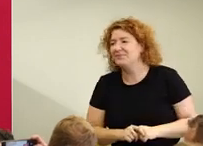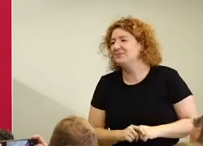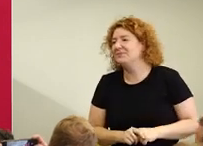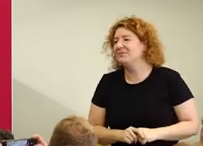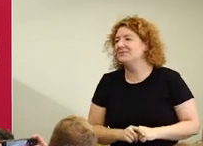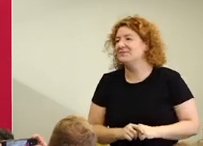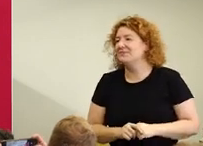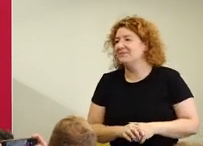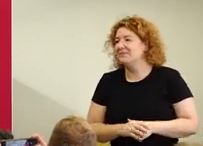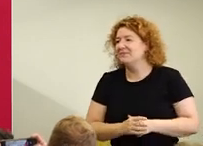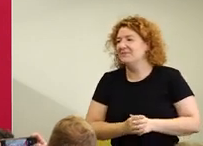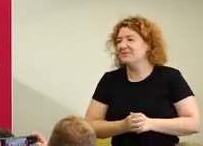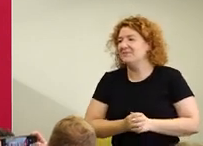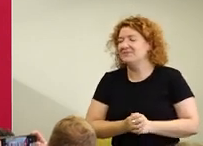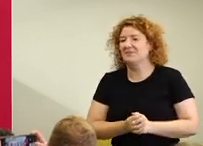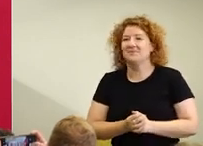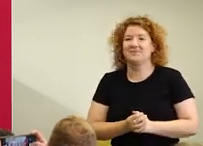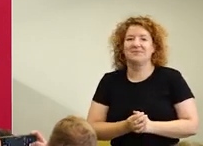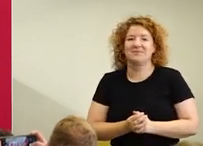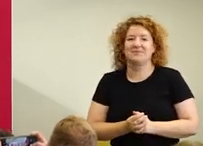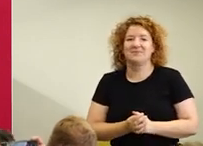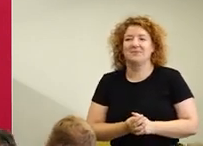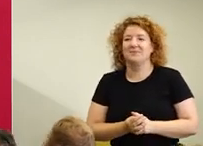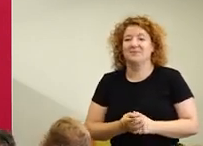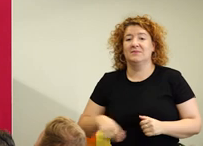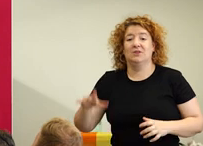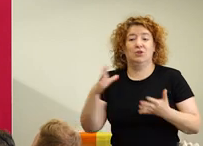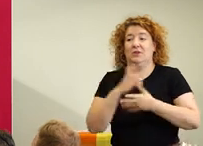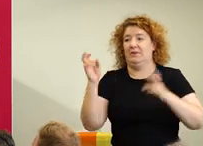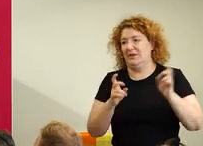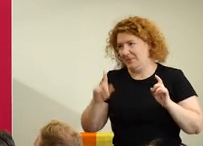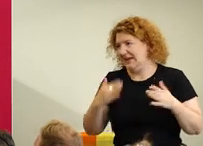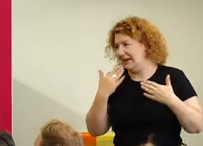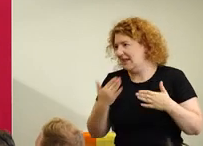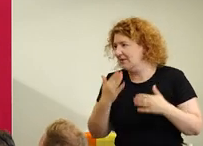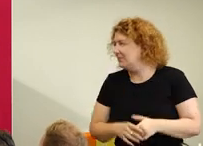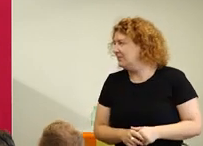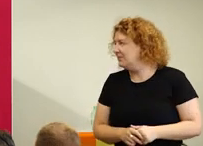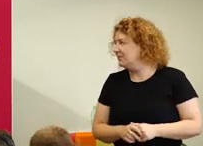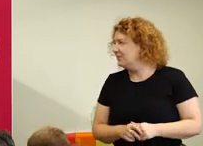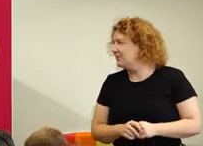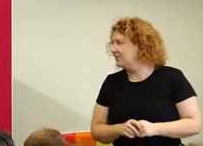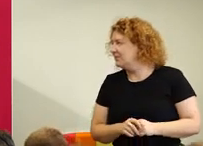aquí. Bueno, y a todas quienes habéis venido. Para no